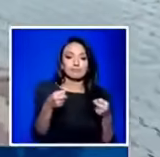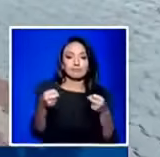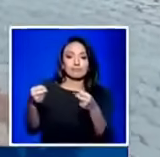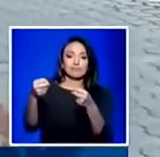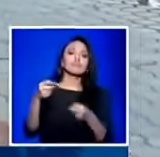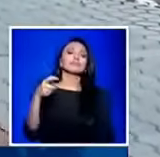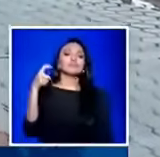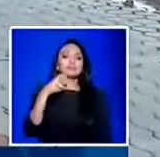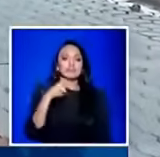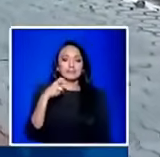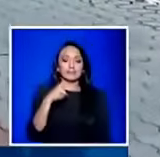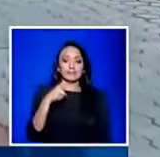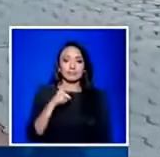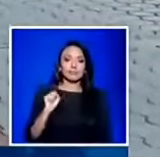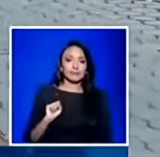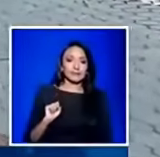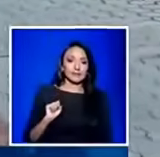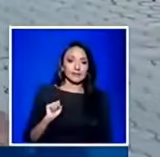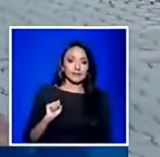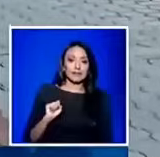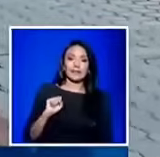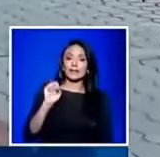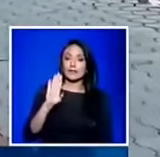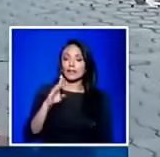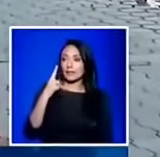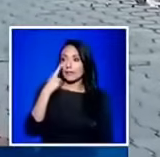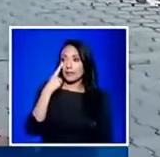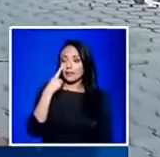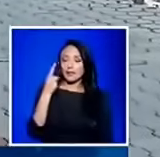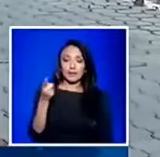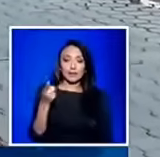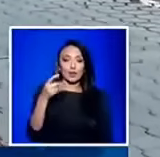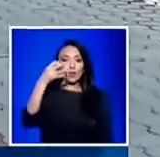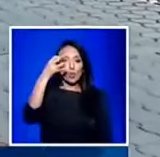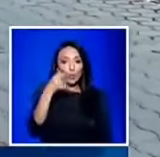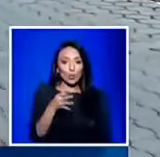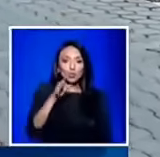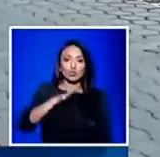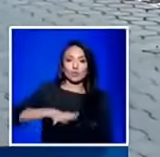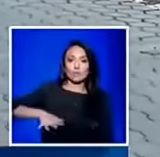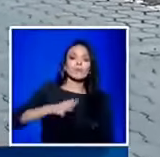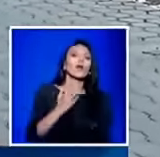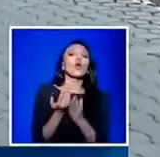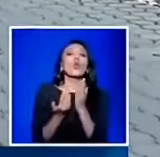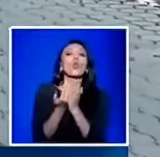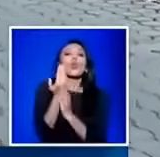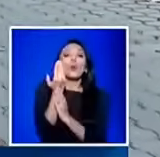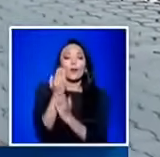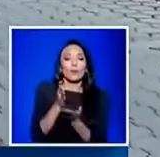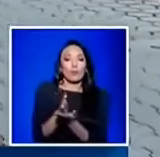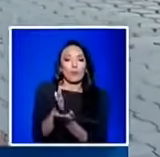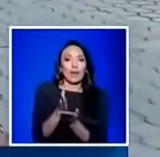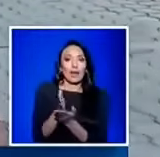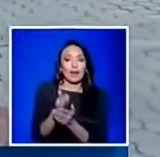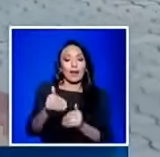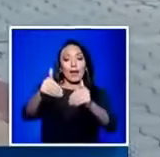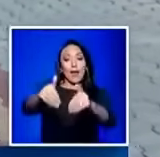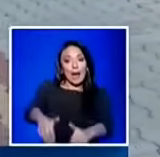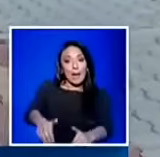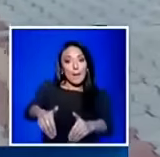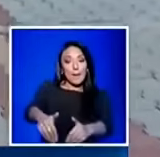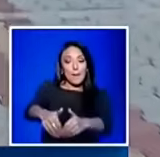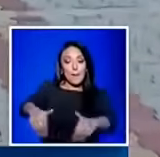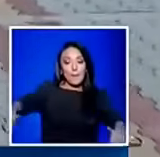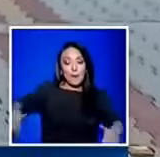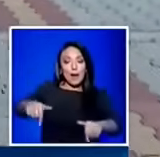carril de regreso. Eso es lo que se ejecutó aquí precisamente. Esta es una nueva vía, es un tramo que viene desde el control